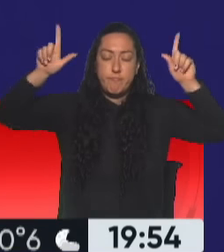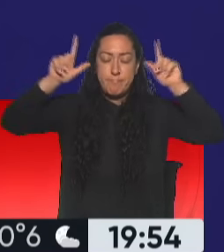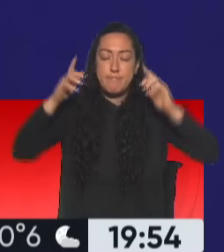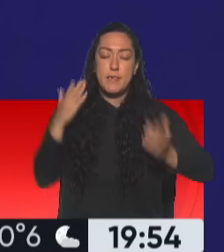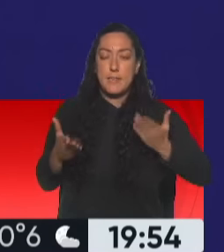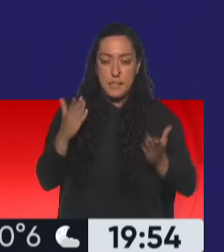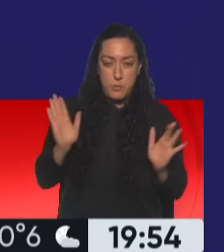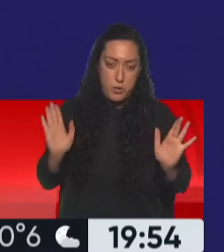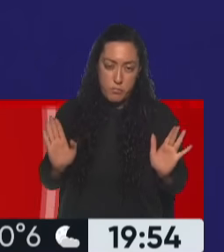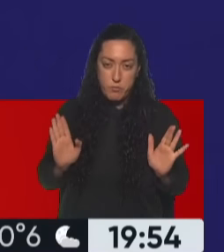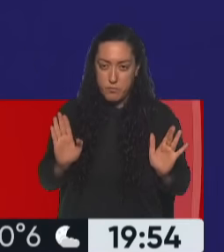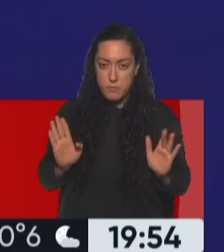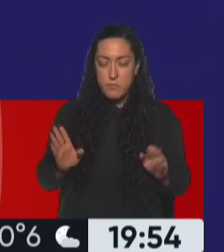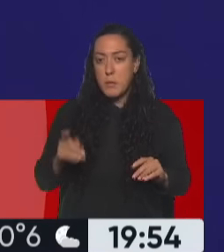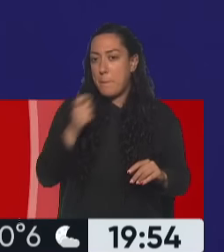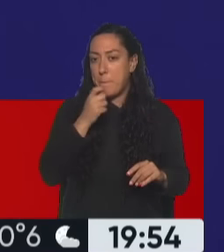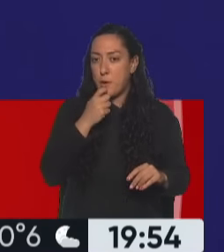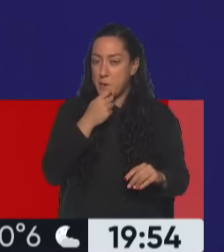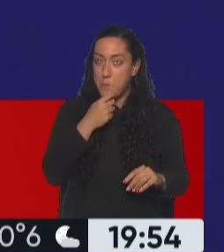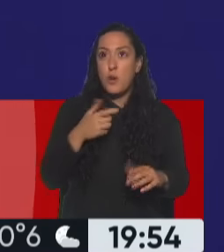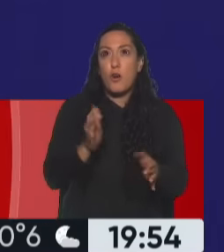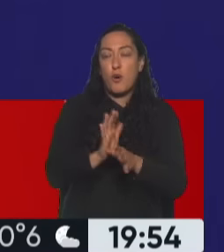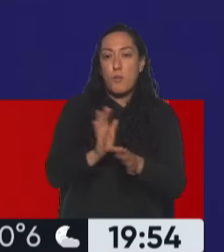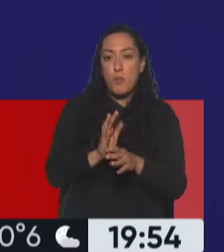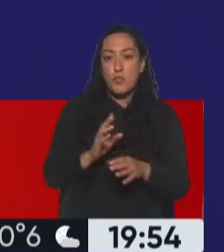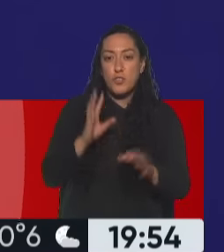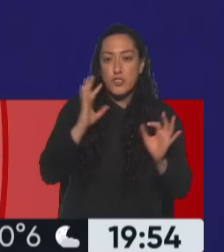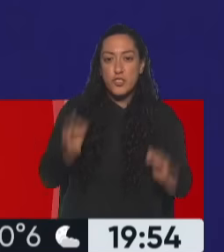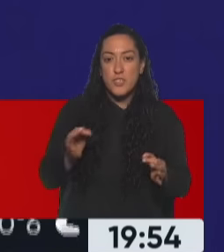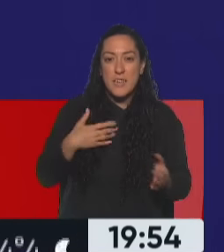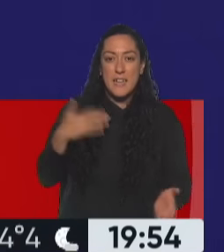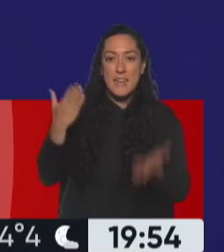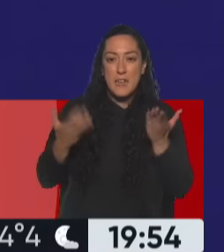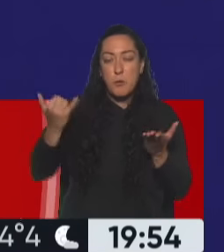no sé, tuve una revelación y me enteré que ese es el de equilibrio.